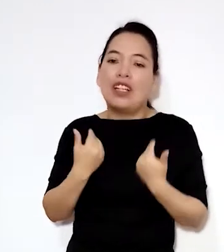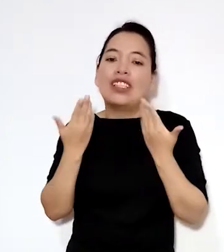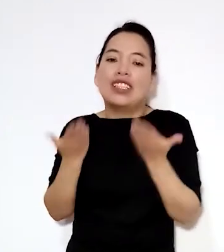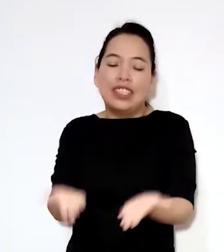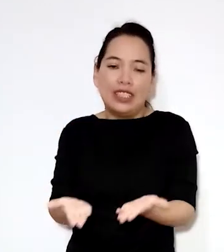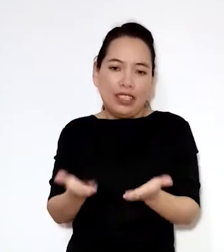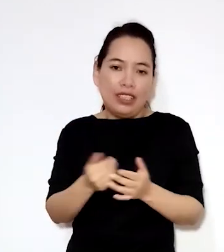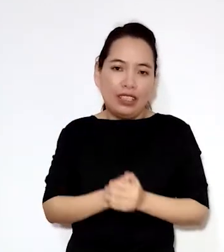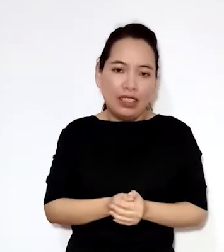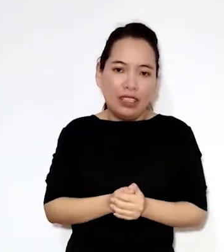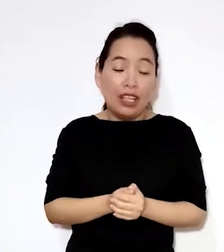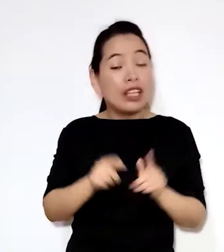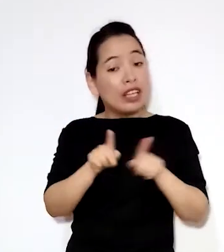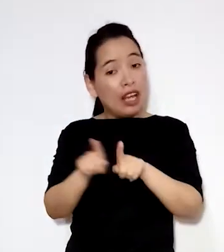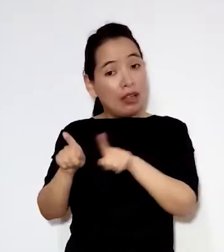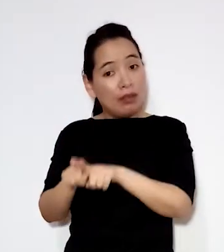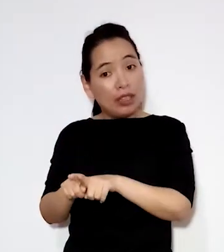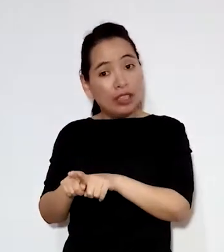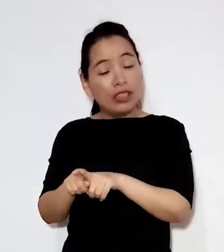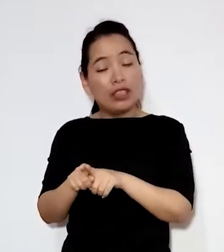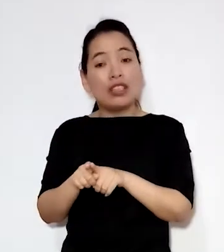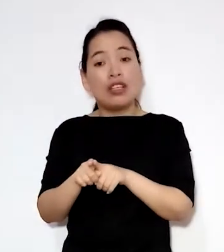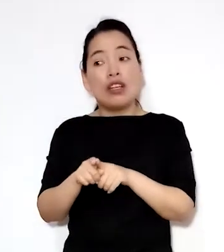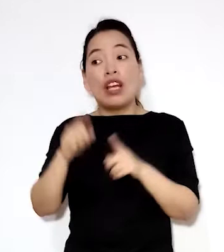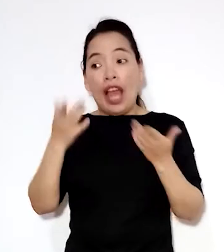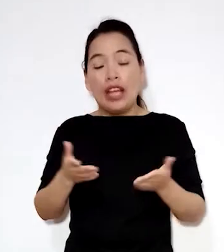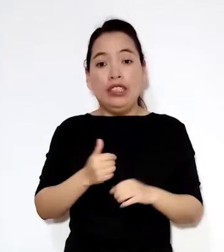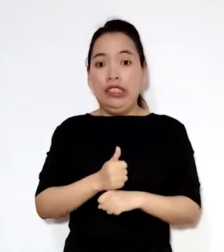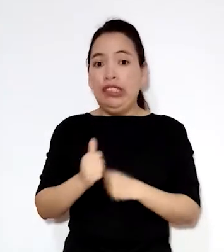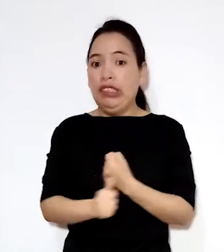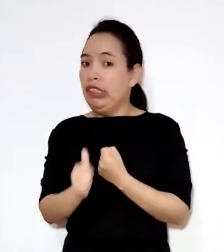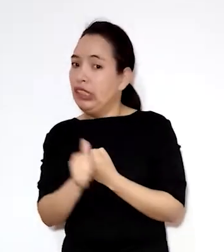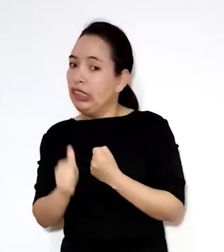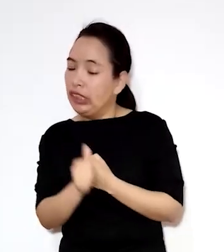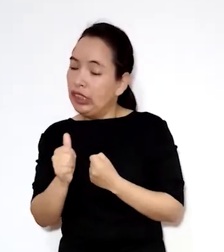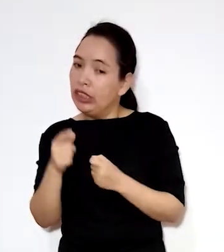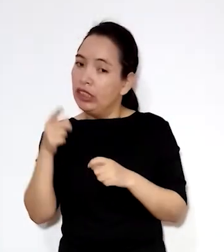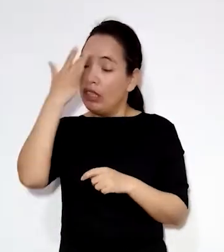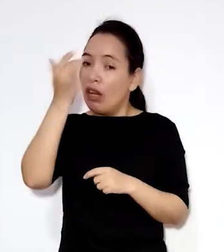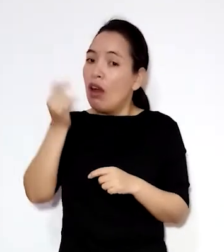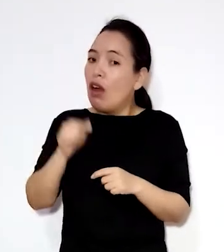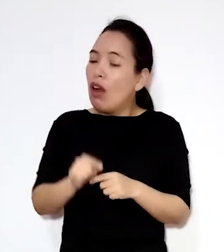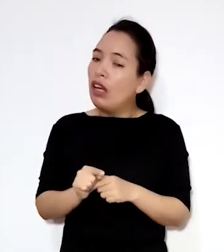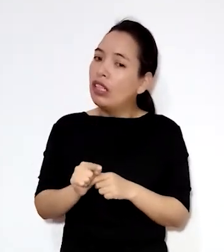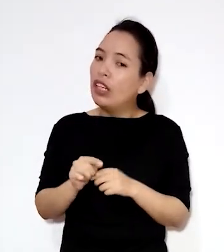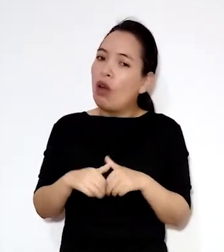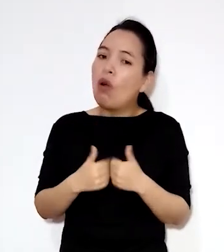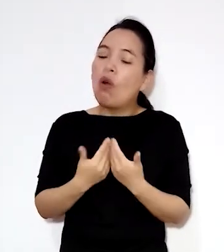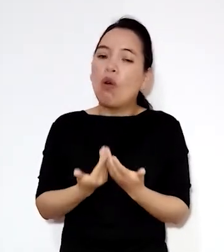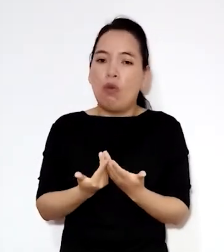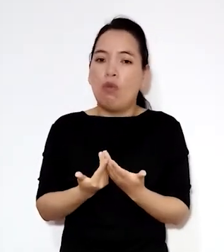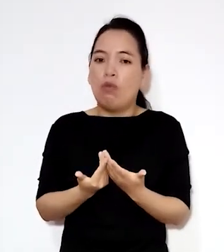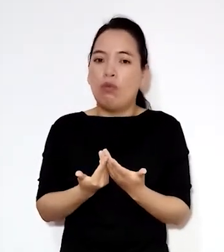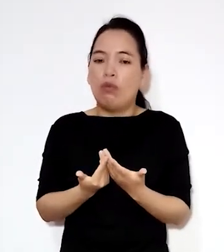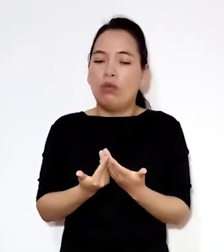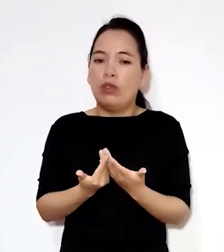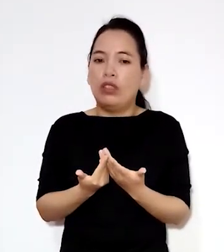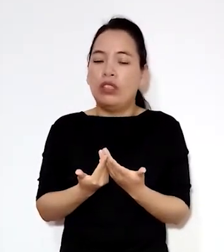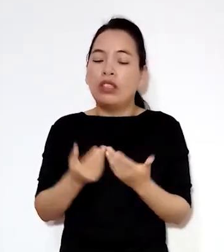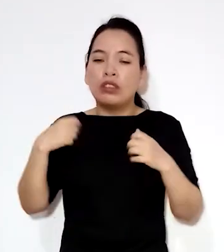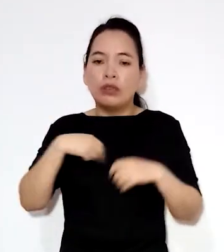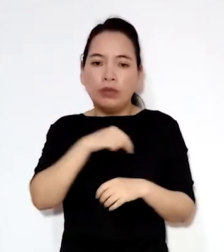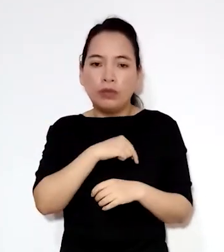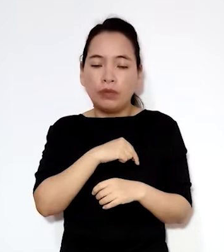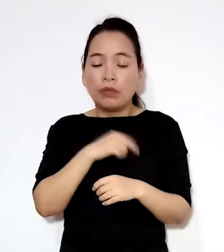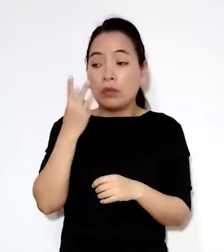general tiene que estar integrada. Y eso no lo estamos viendo en este momento con las respuestas que se están dando. Y además, desde